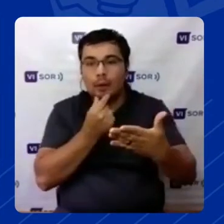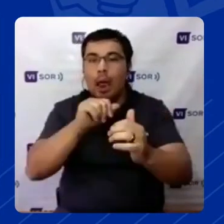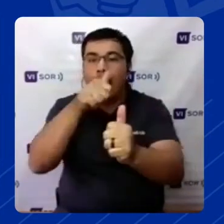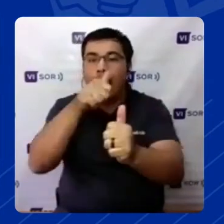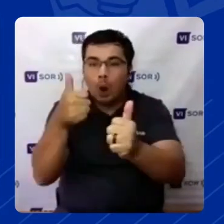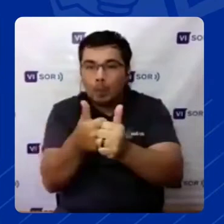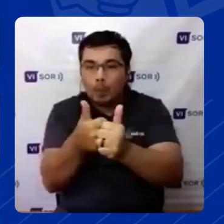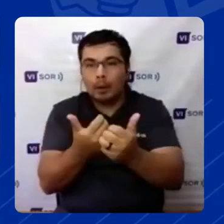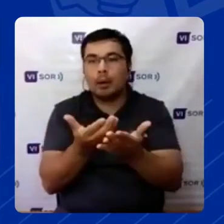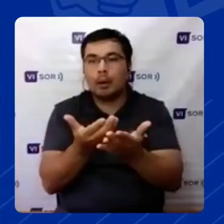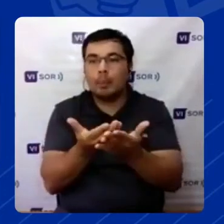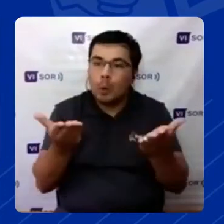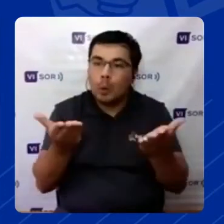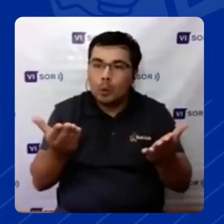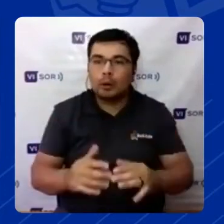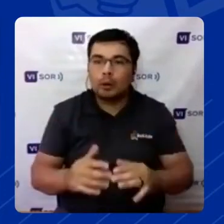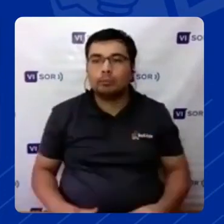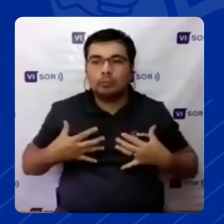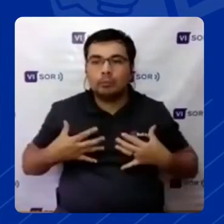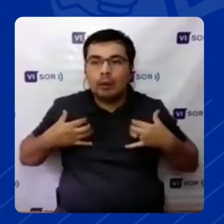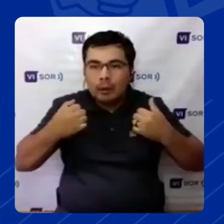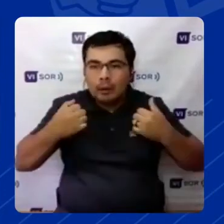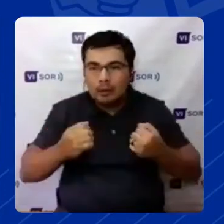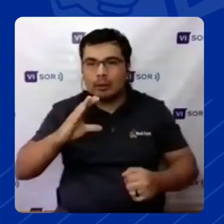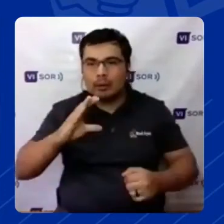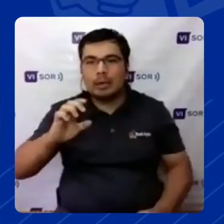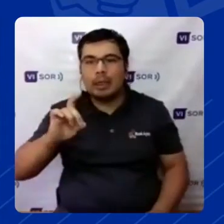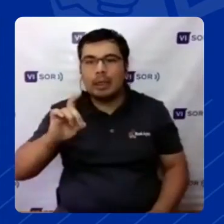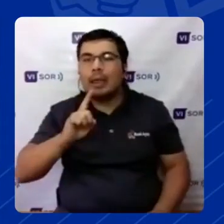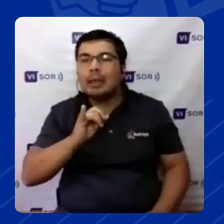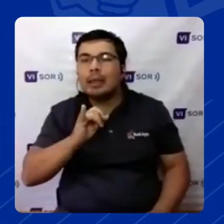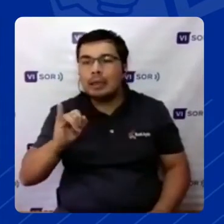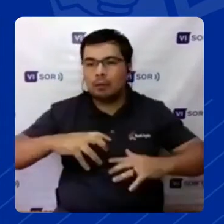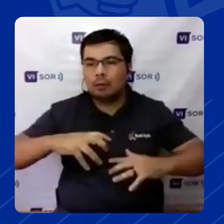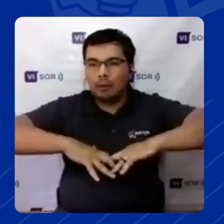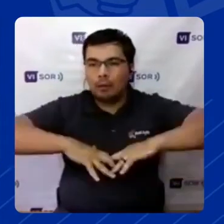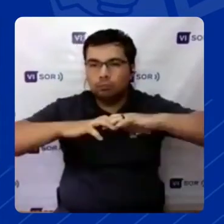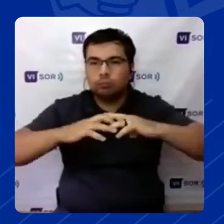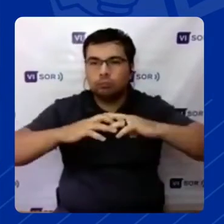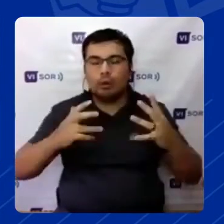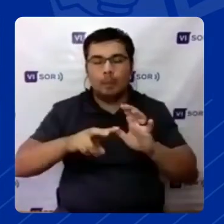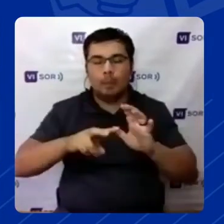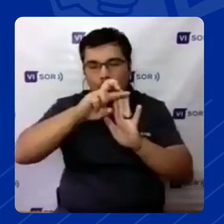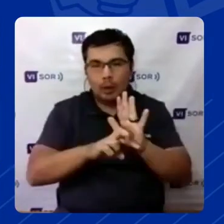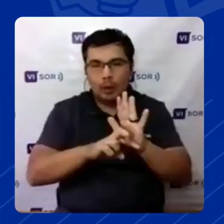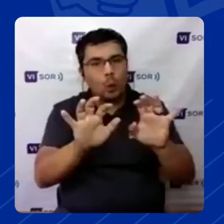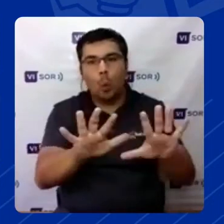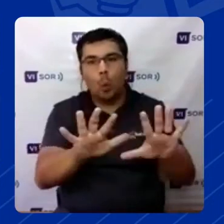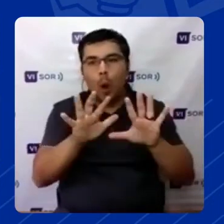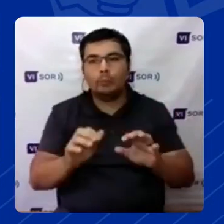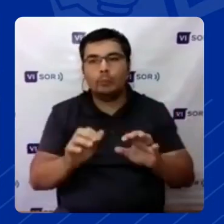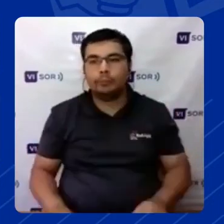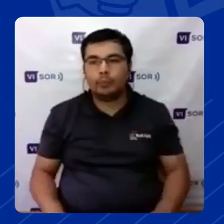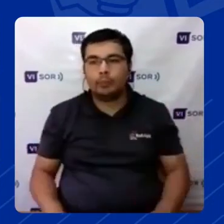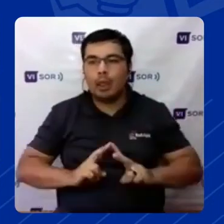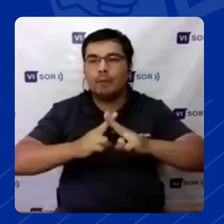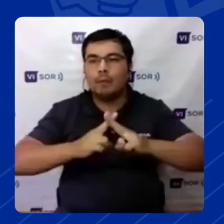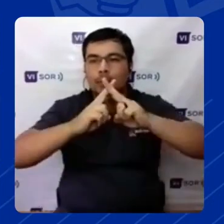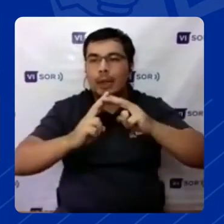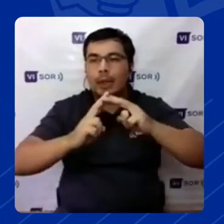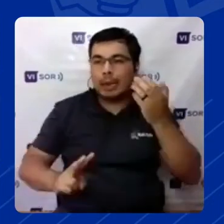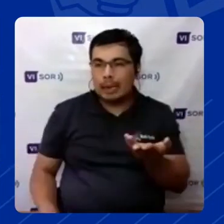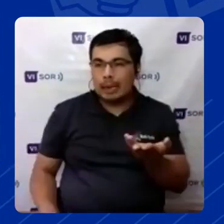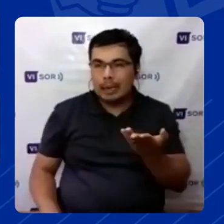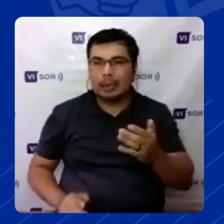posible, reforzar al CEDETI en su proyecto fantástico de formación y en este paso